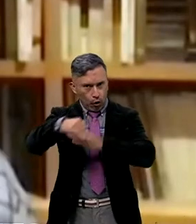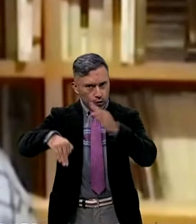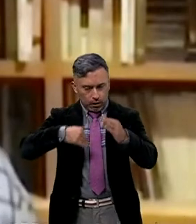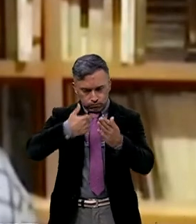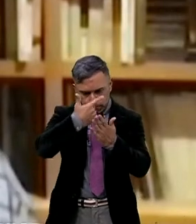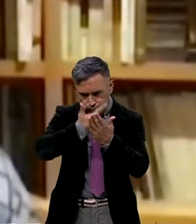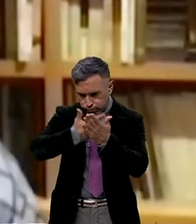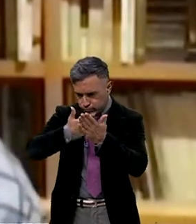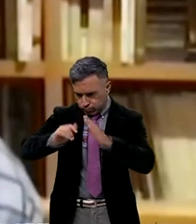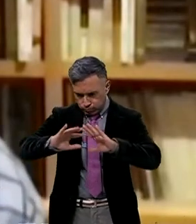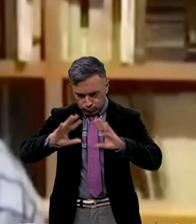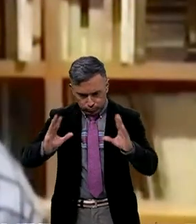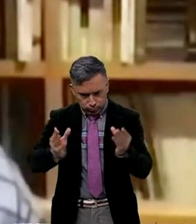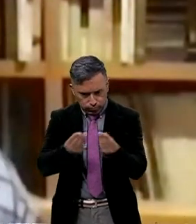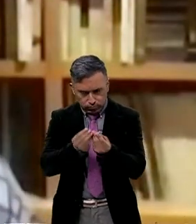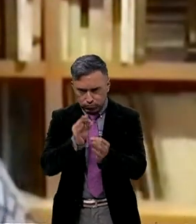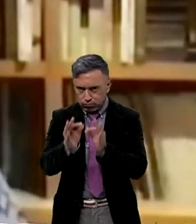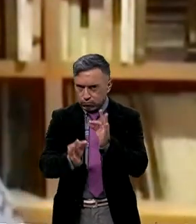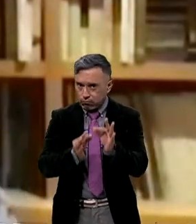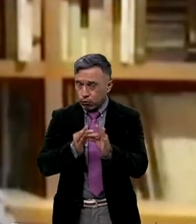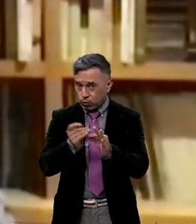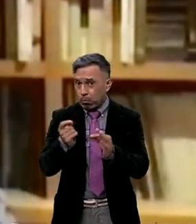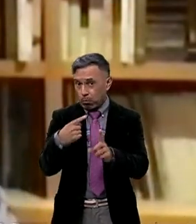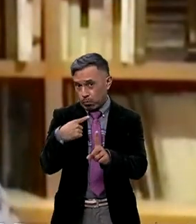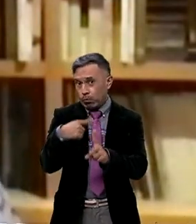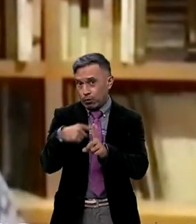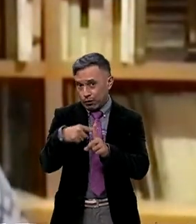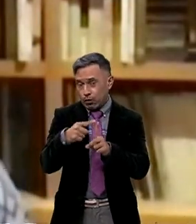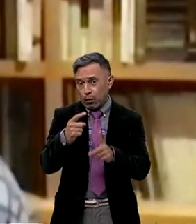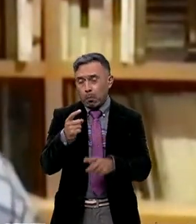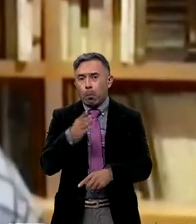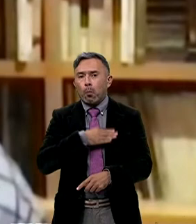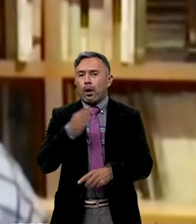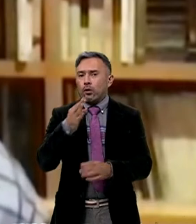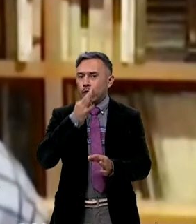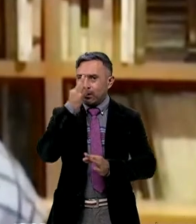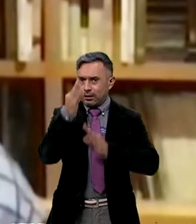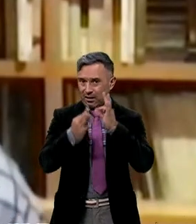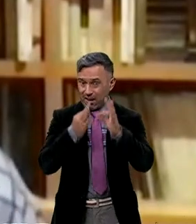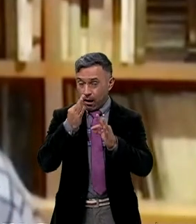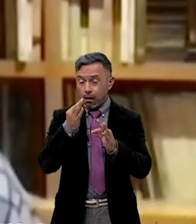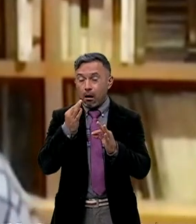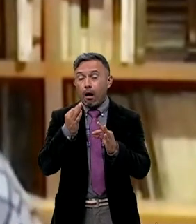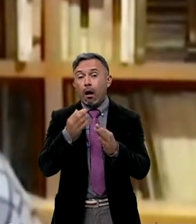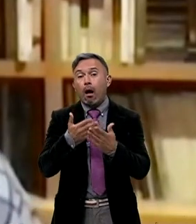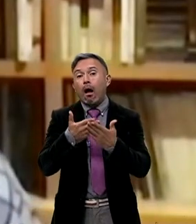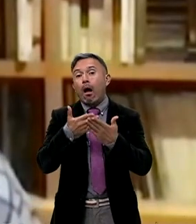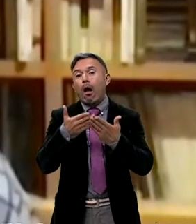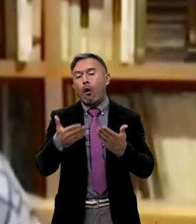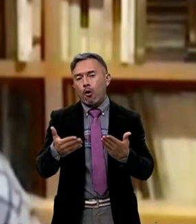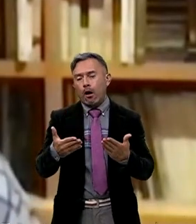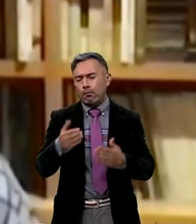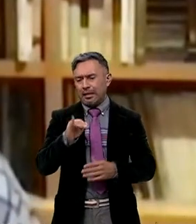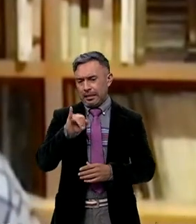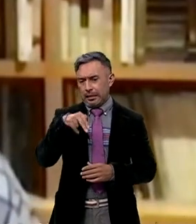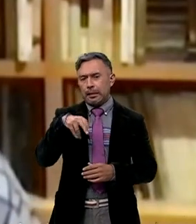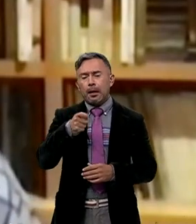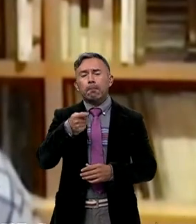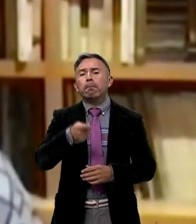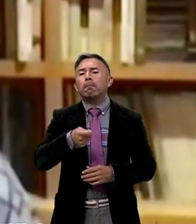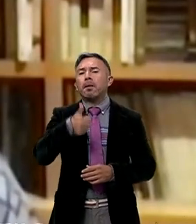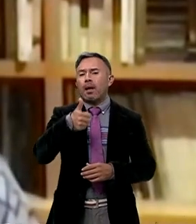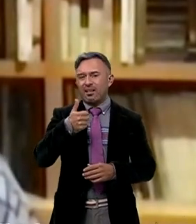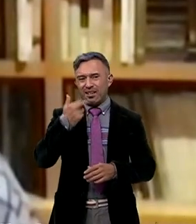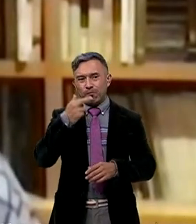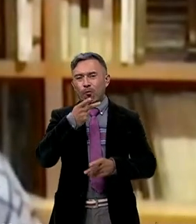creo una muy buena noticia que por primera vez en un ejercicio organizado por el ine los cómputos